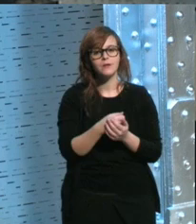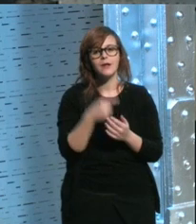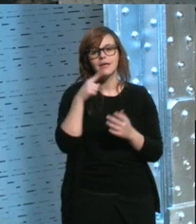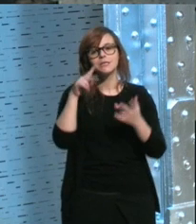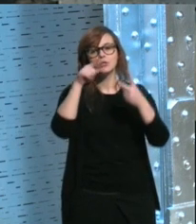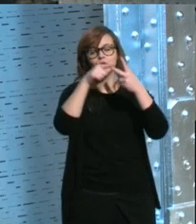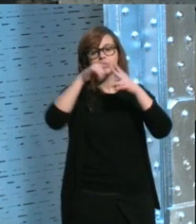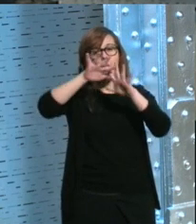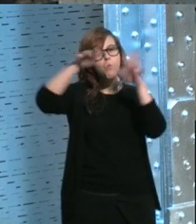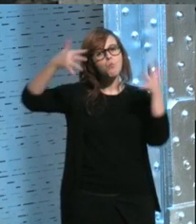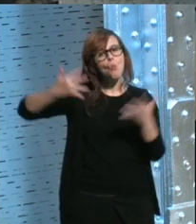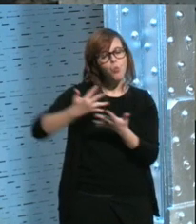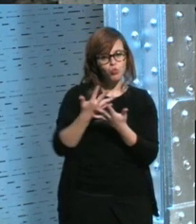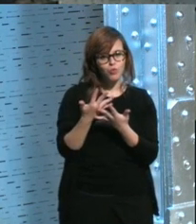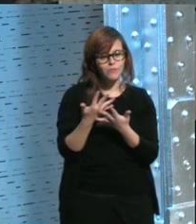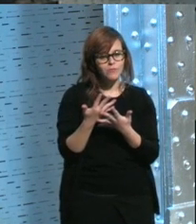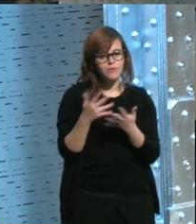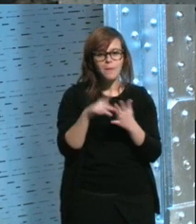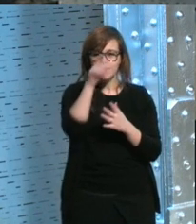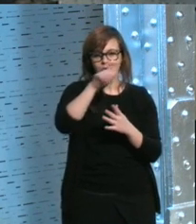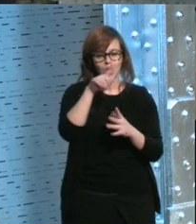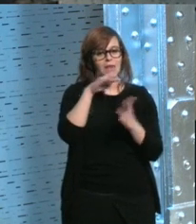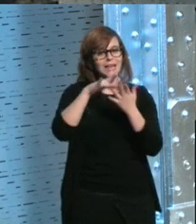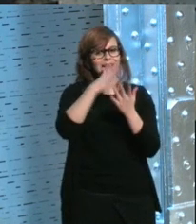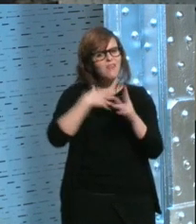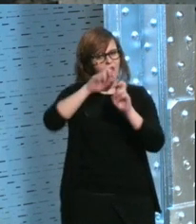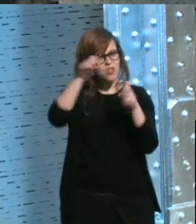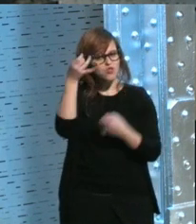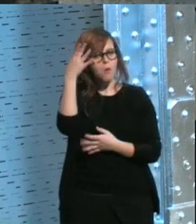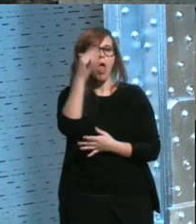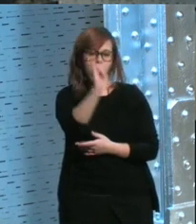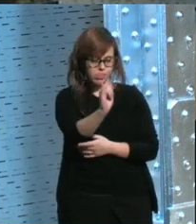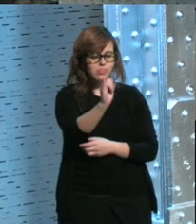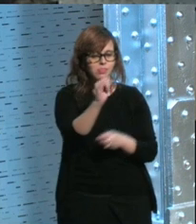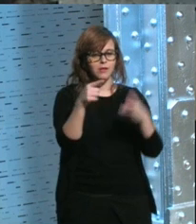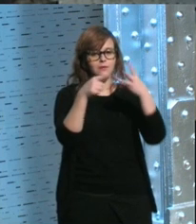entero uno encuentra gente que quiere innovar. Tres,